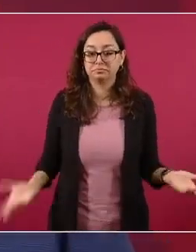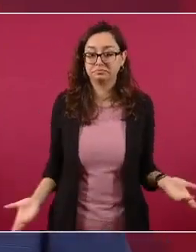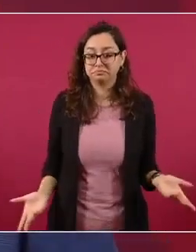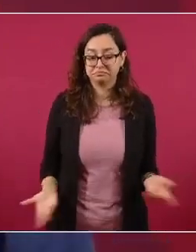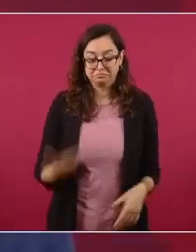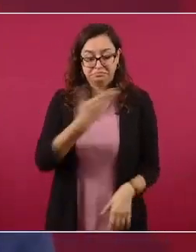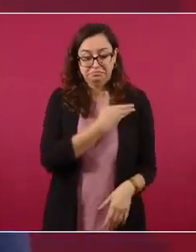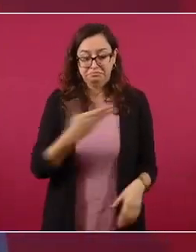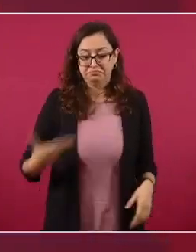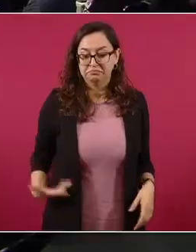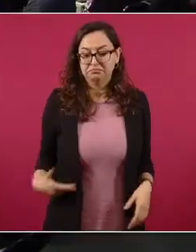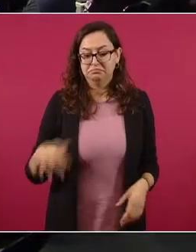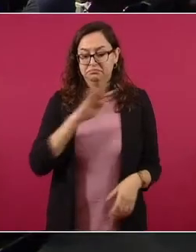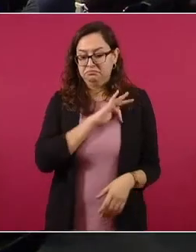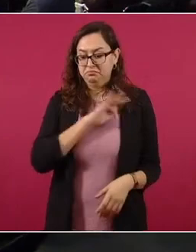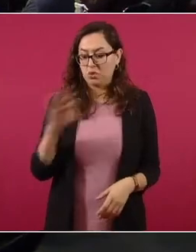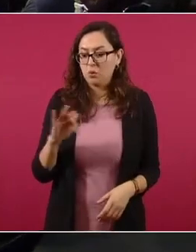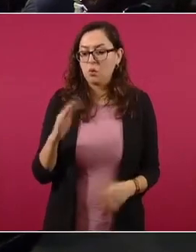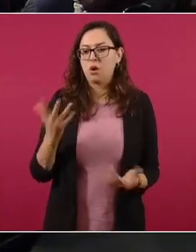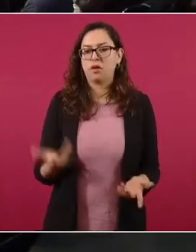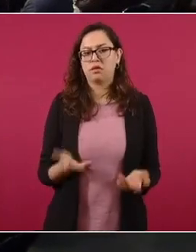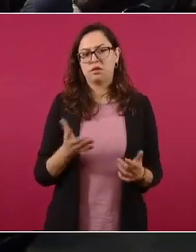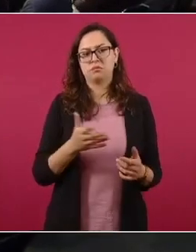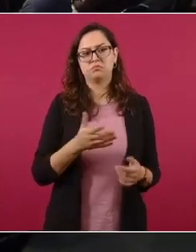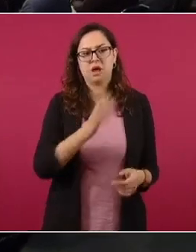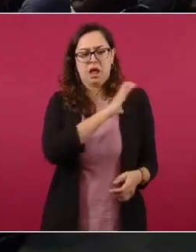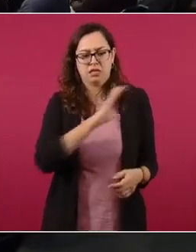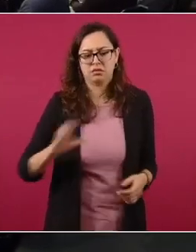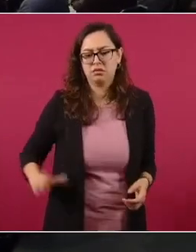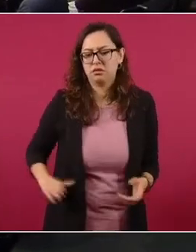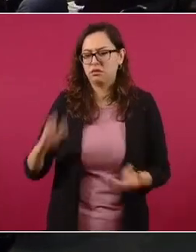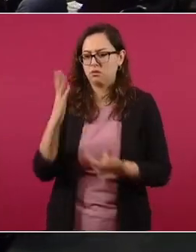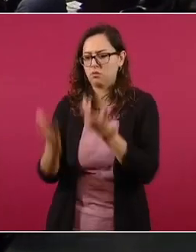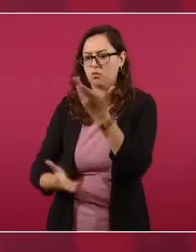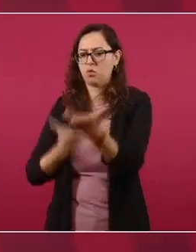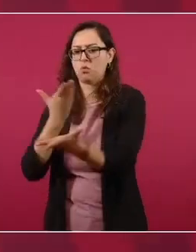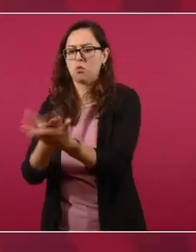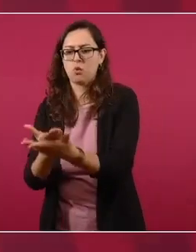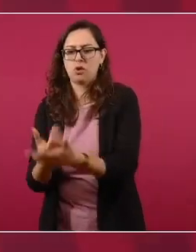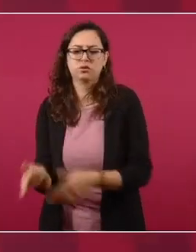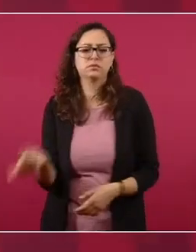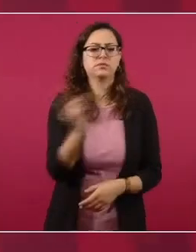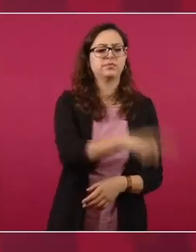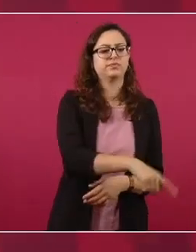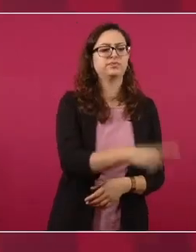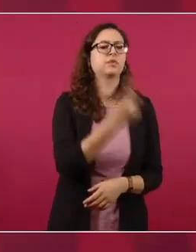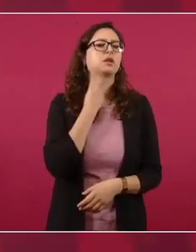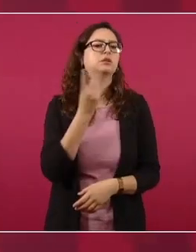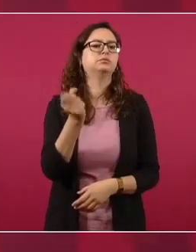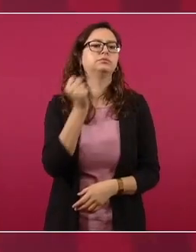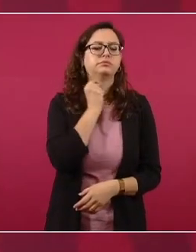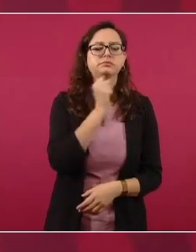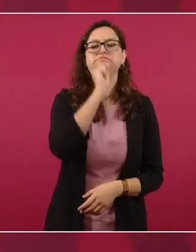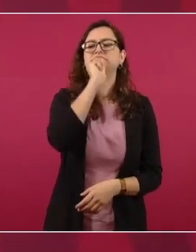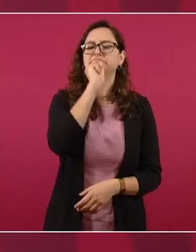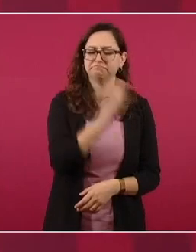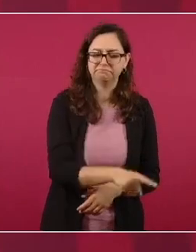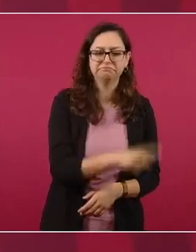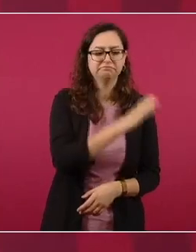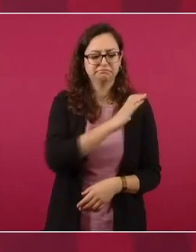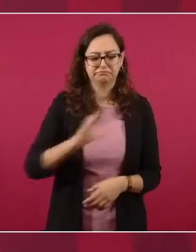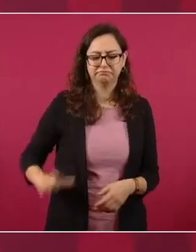candidatos, que el Legislativo 10, 20 candidatos ciudadanos, mujeres, hombres